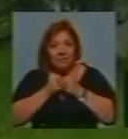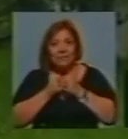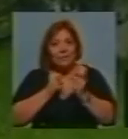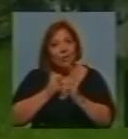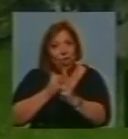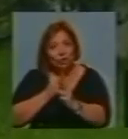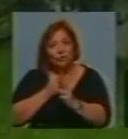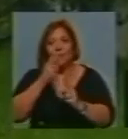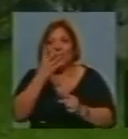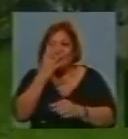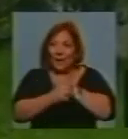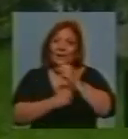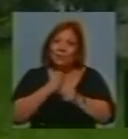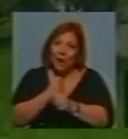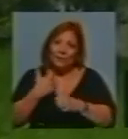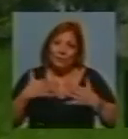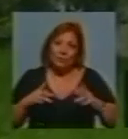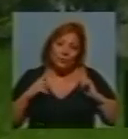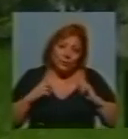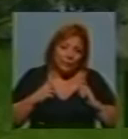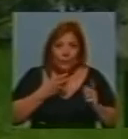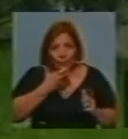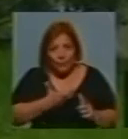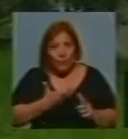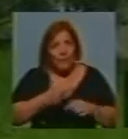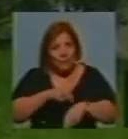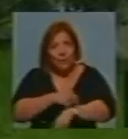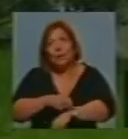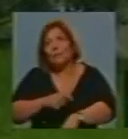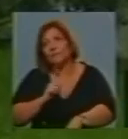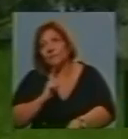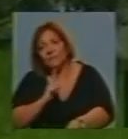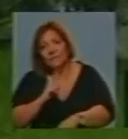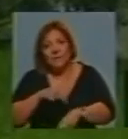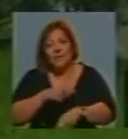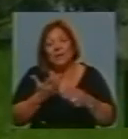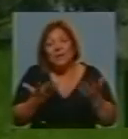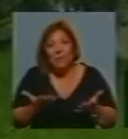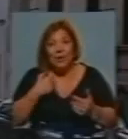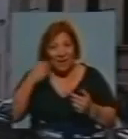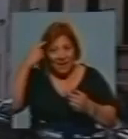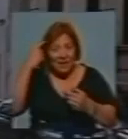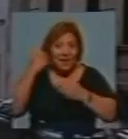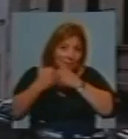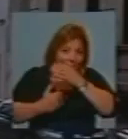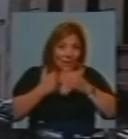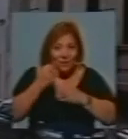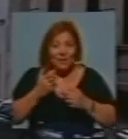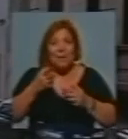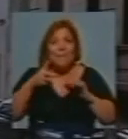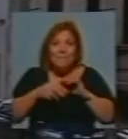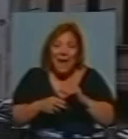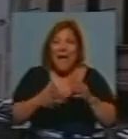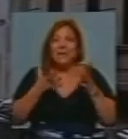4 años, que fueron largos, ¿no? Son tiempos muy largos porque bueno, seguís procesando, ¿no? Bueno, al plazo,